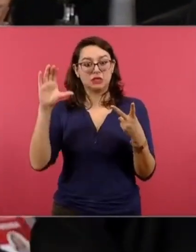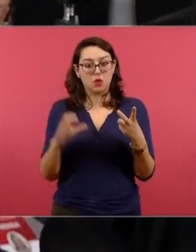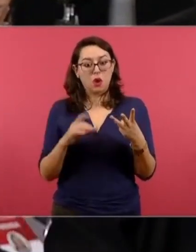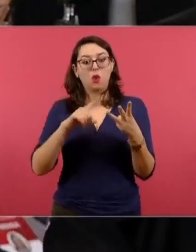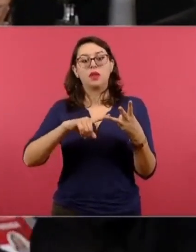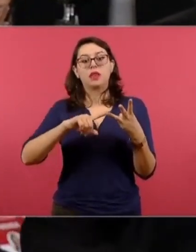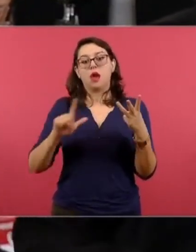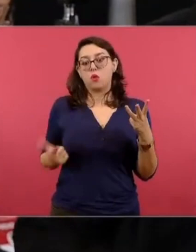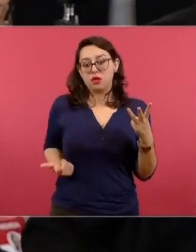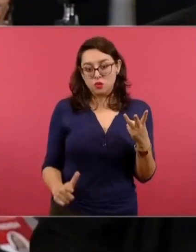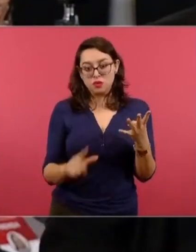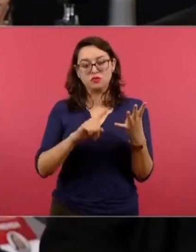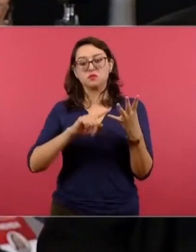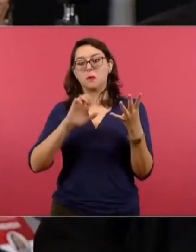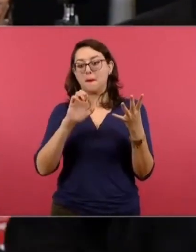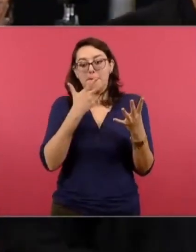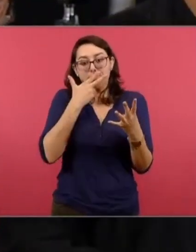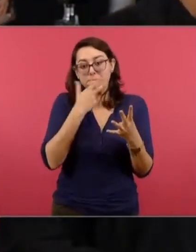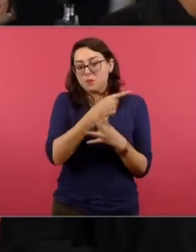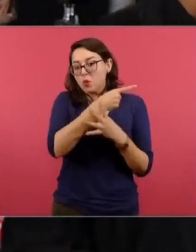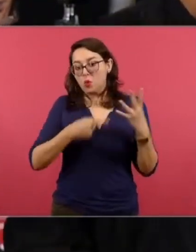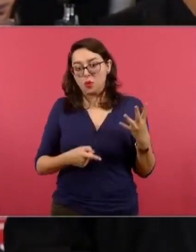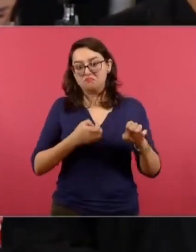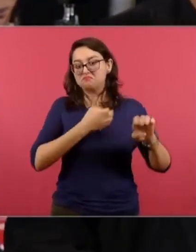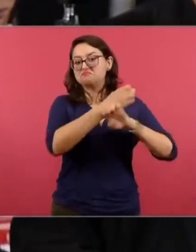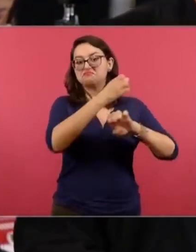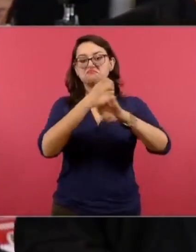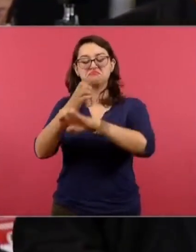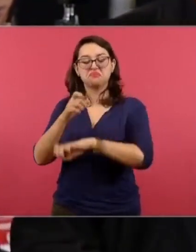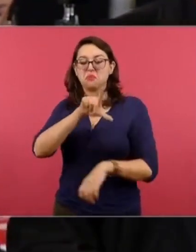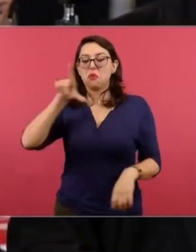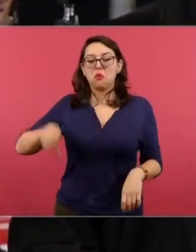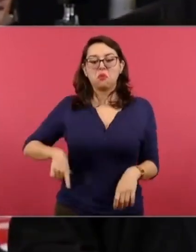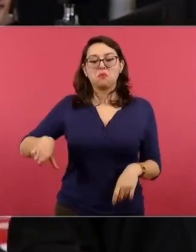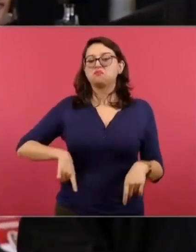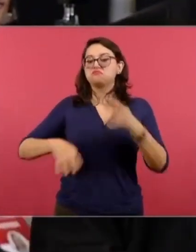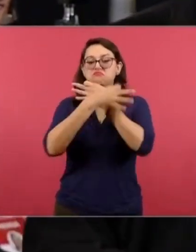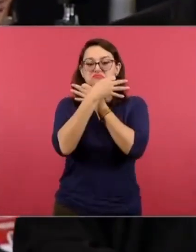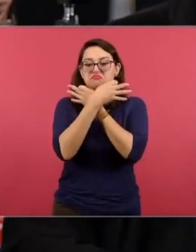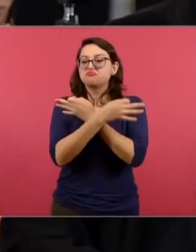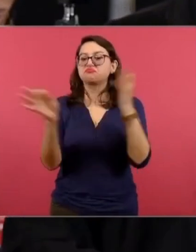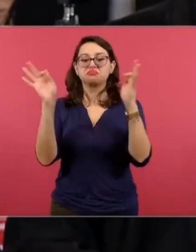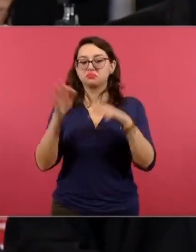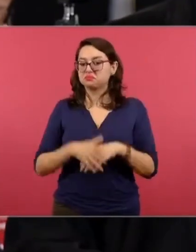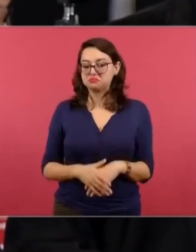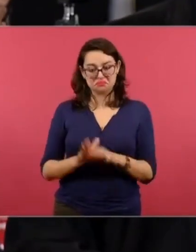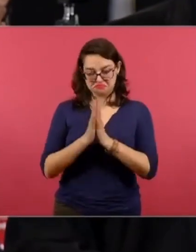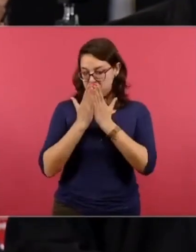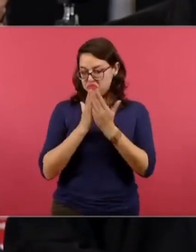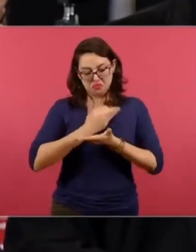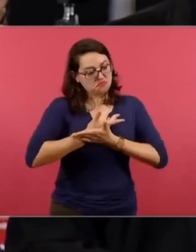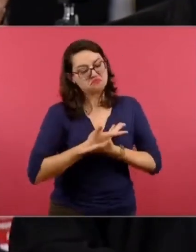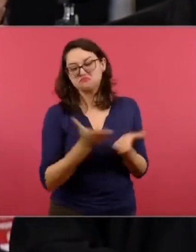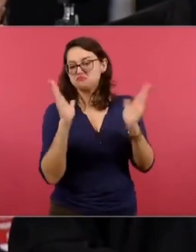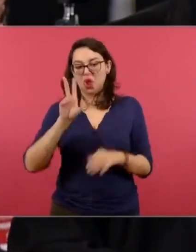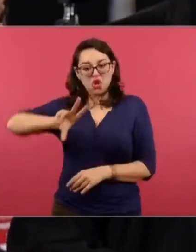Guanajuato, Chihuahua, que pues ya se pronunciaron al respecto y dirán que estos estados pues no van a